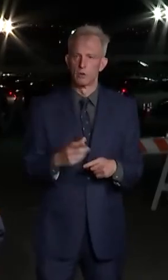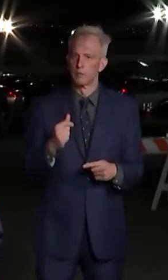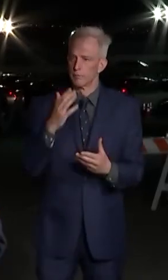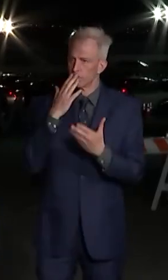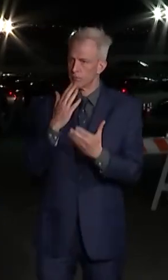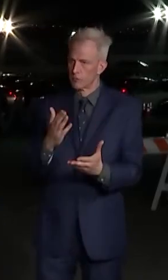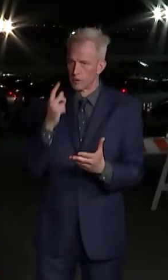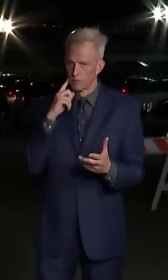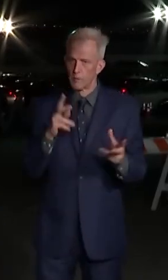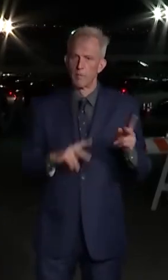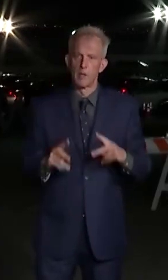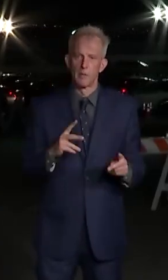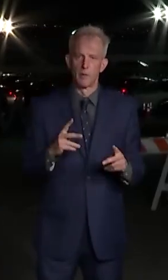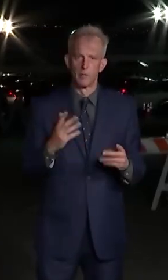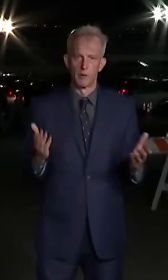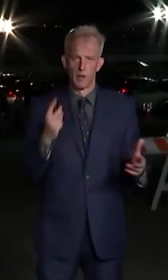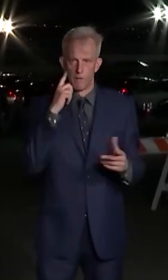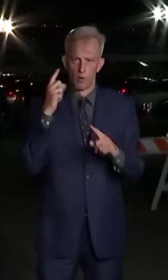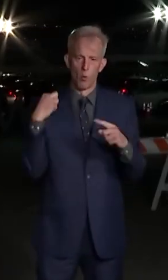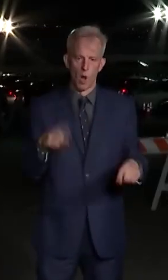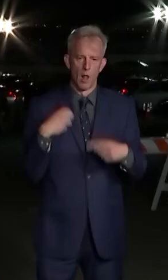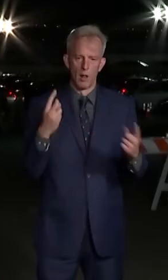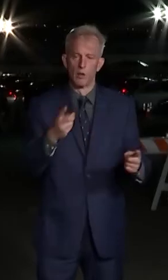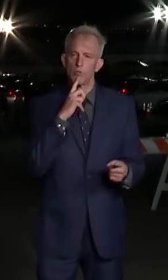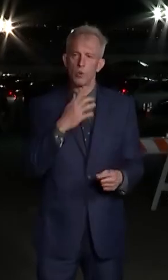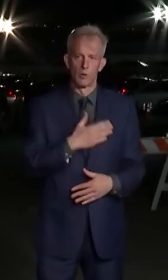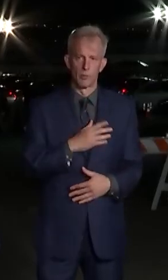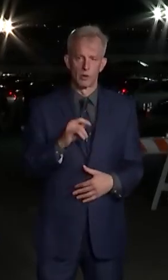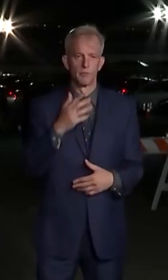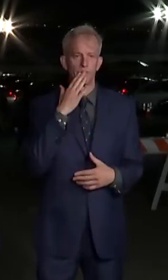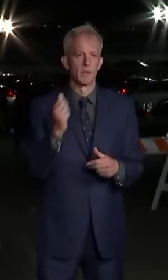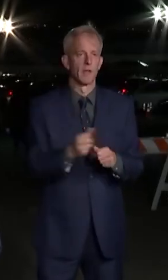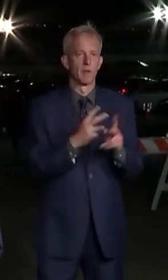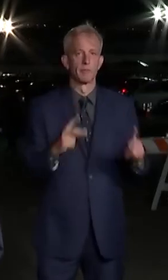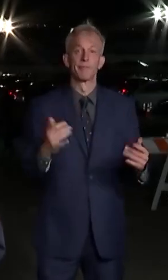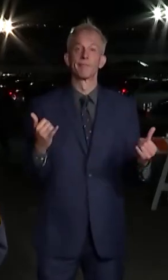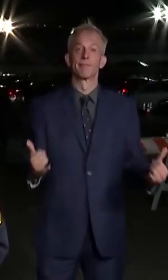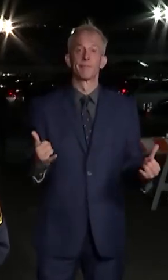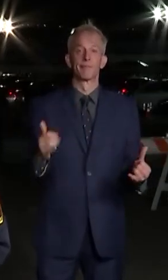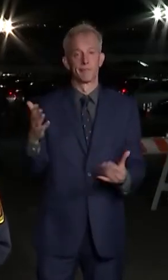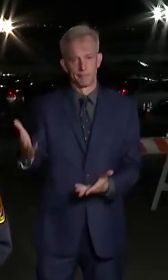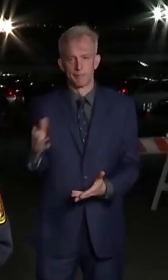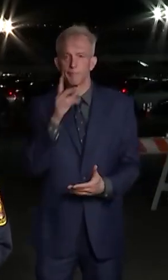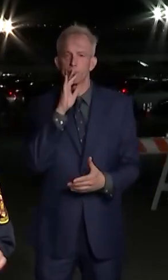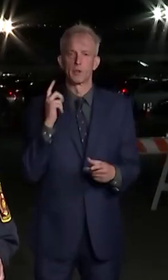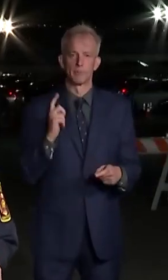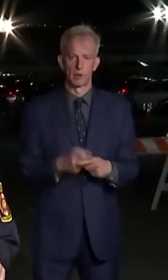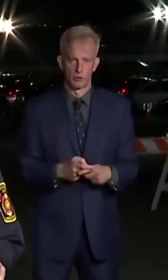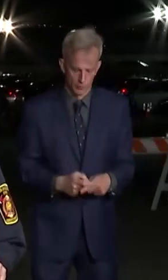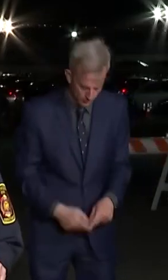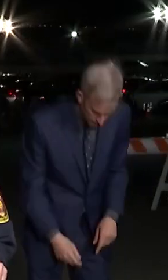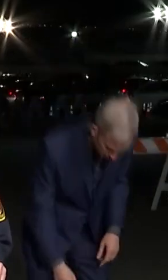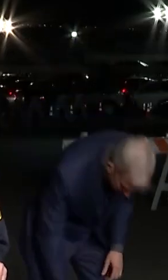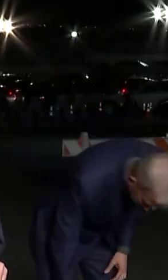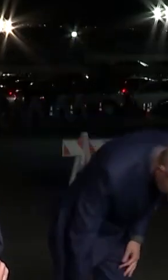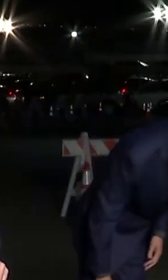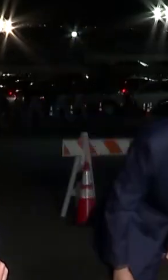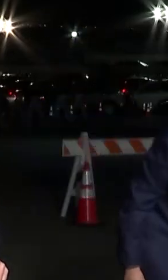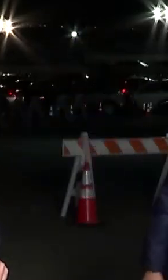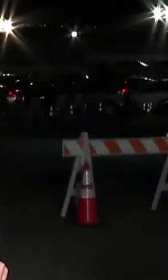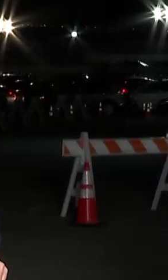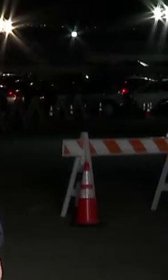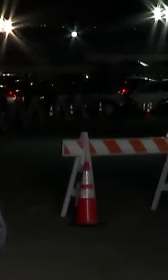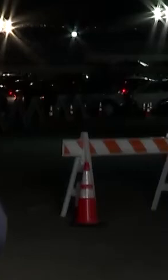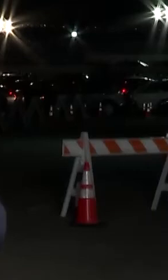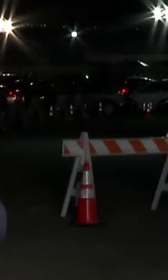and I know folks have been hanging out for a while, but really appreciate you, and thank you everybody for tuning in English. Buenas tardes, Los Ángeles, y